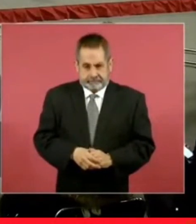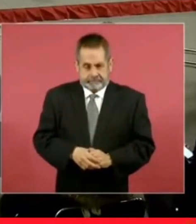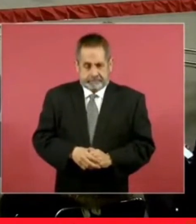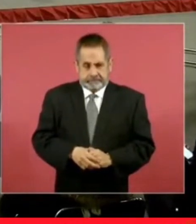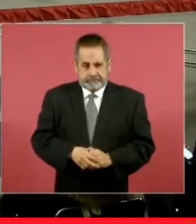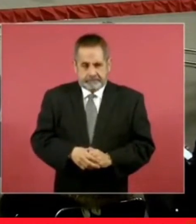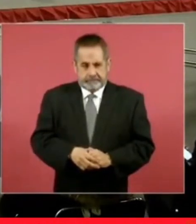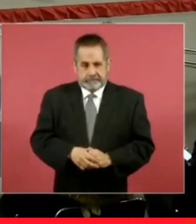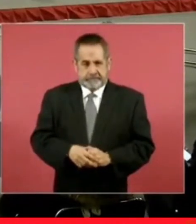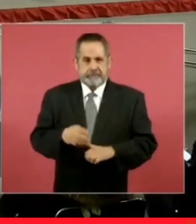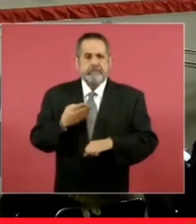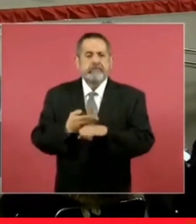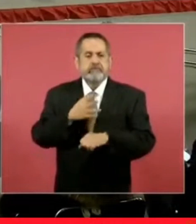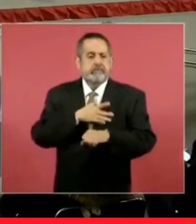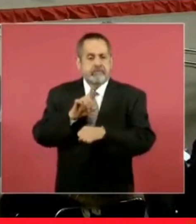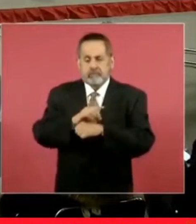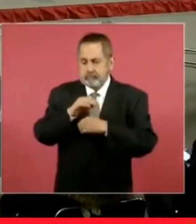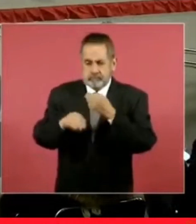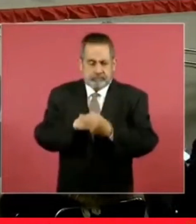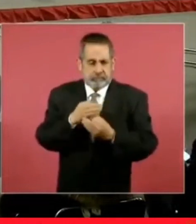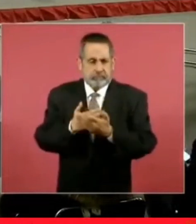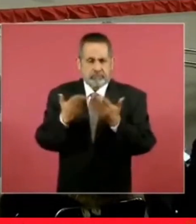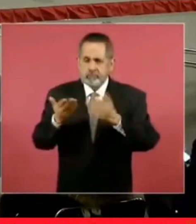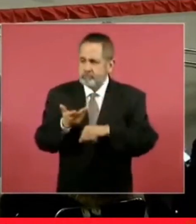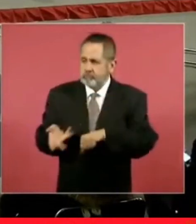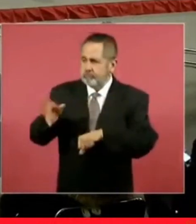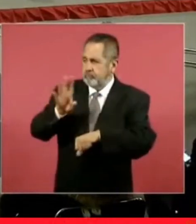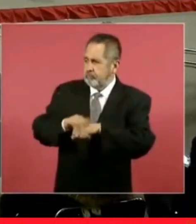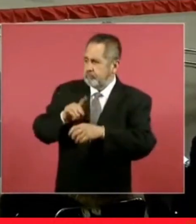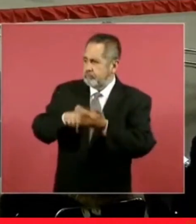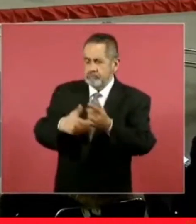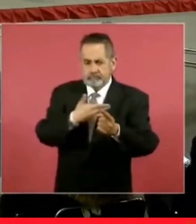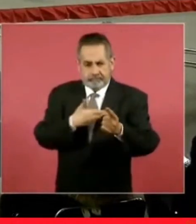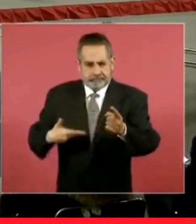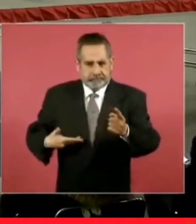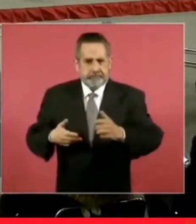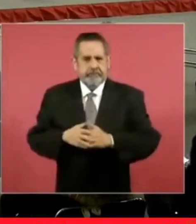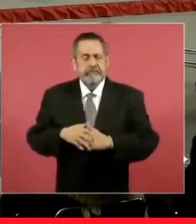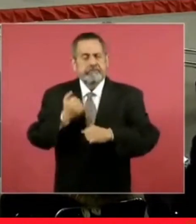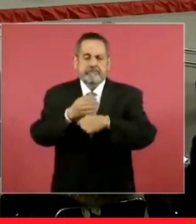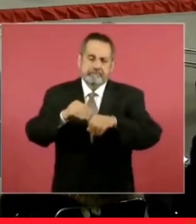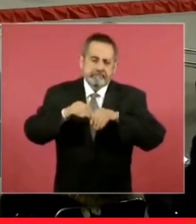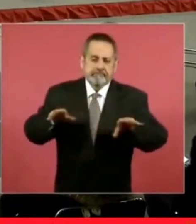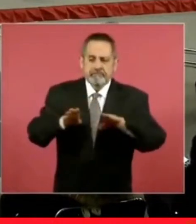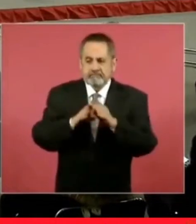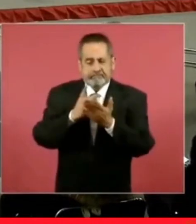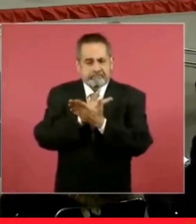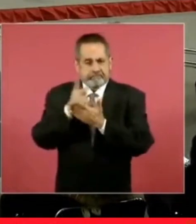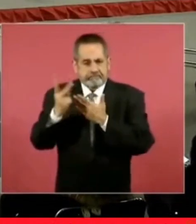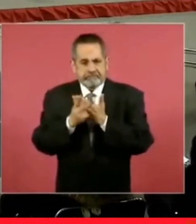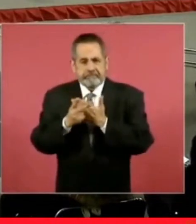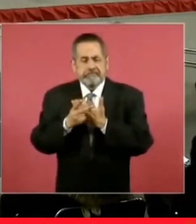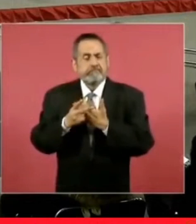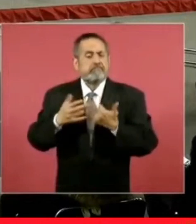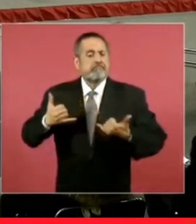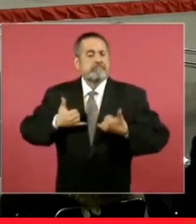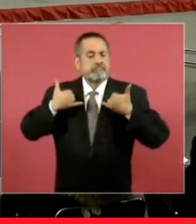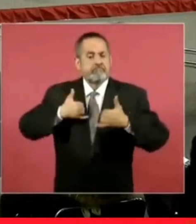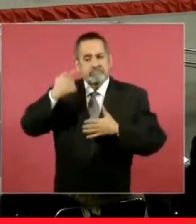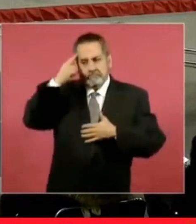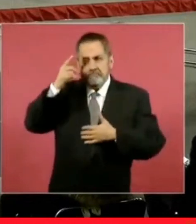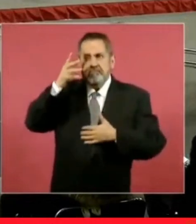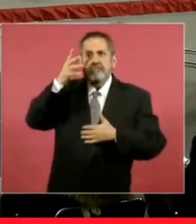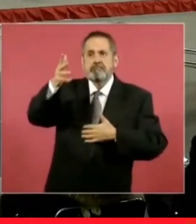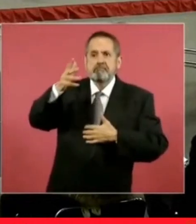Muy buenos días a todos, con su permiso presidente, para informar sobre el programa Jóvenes Construyendo el Futuro,